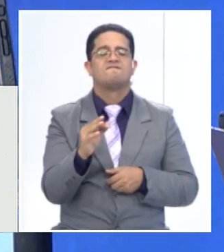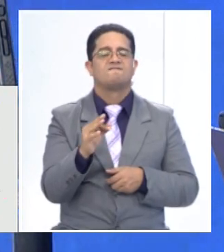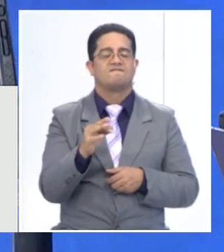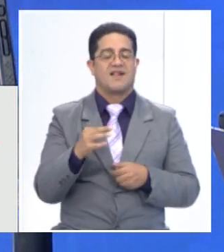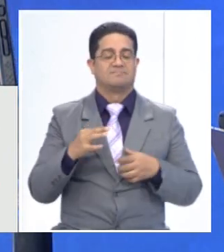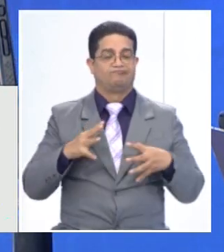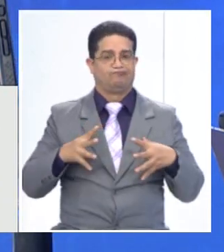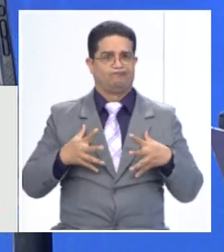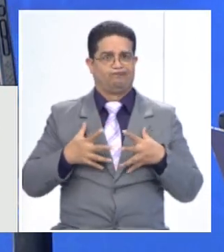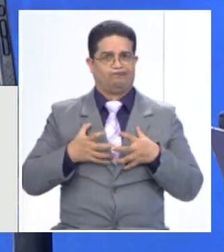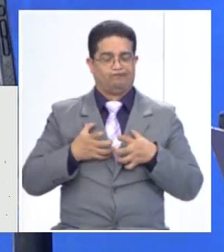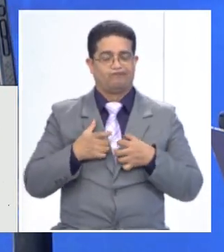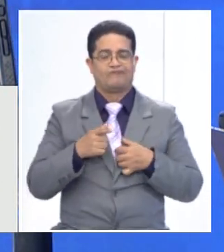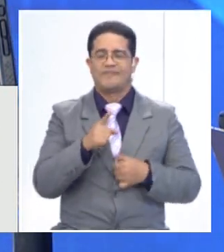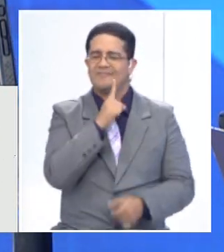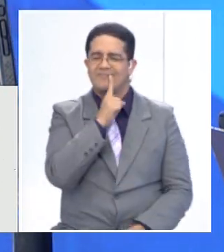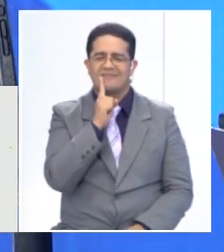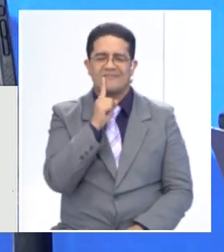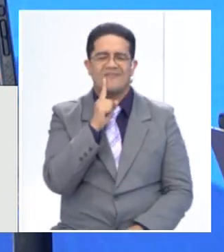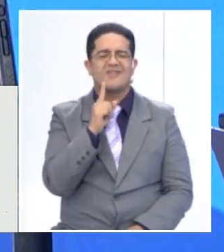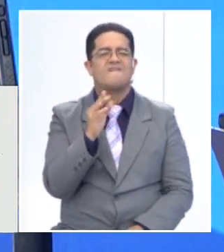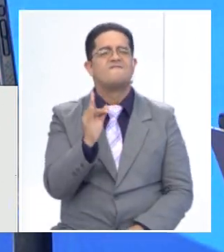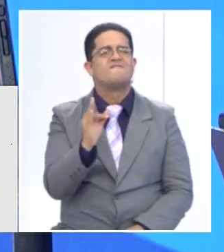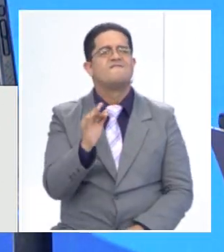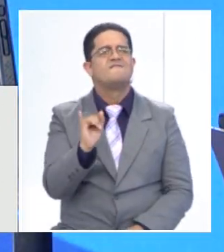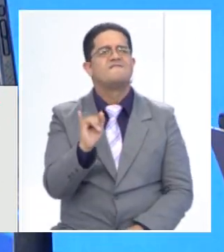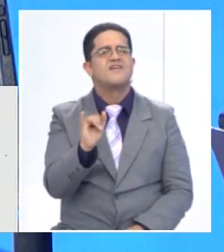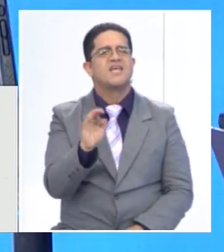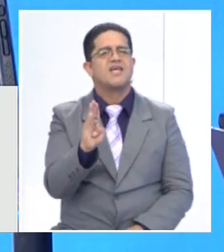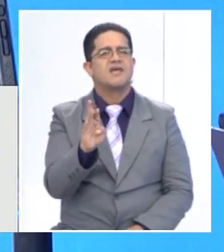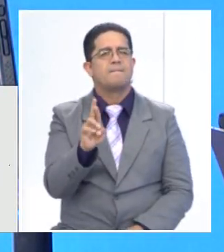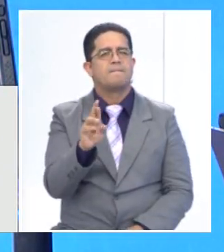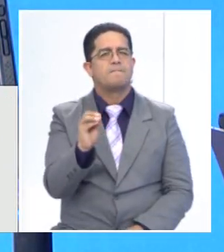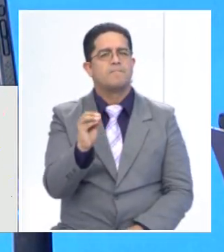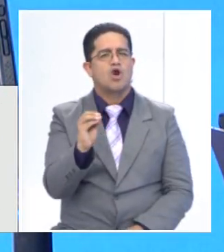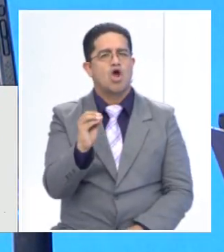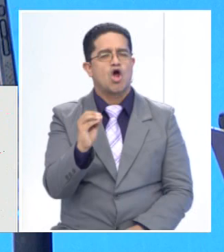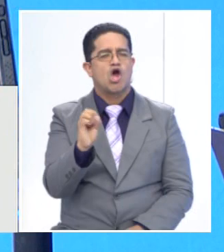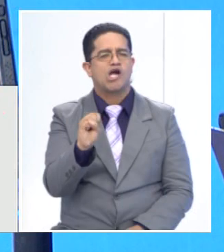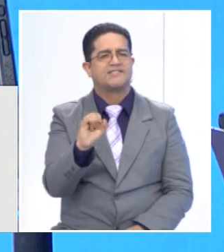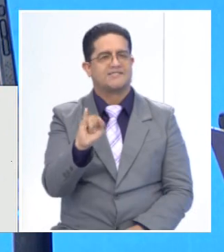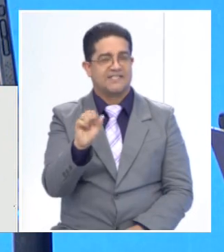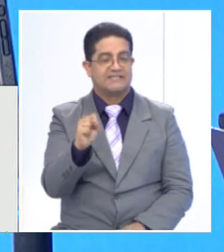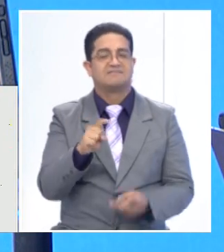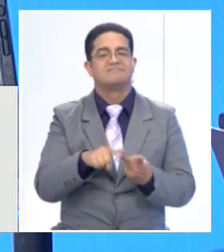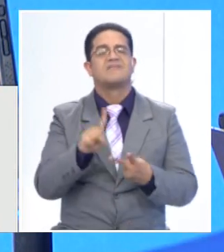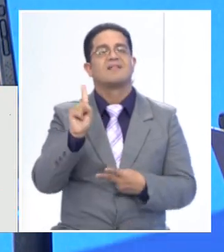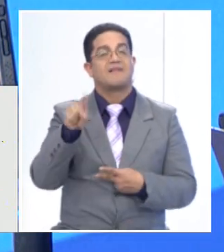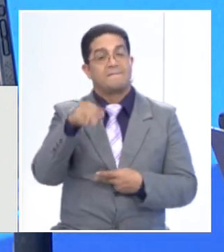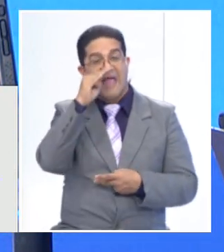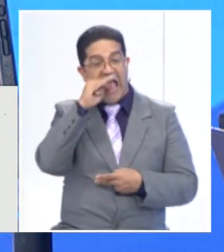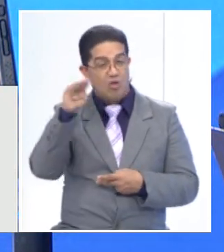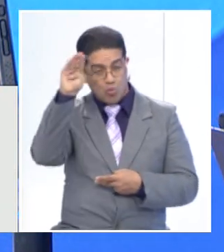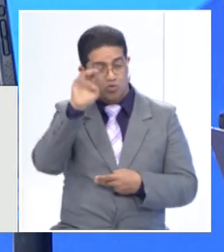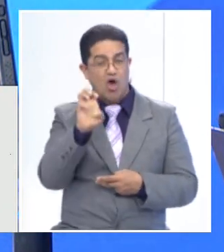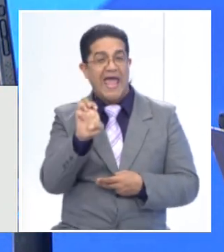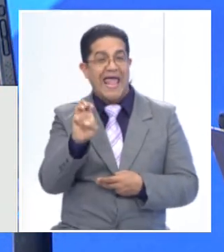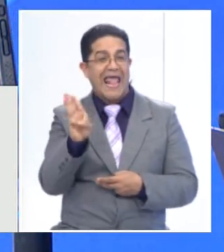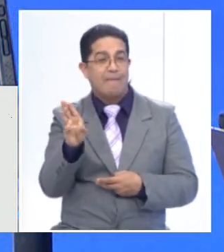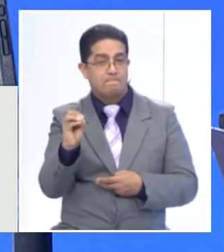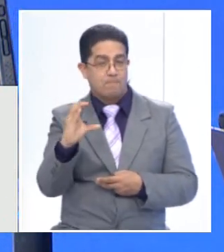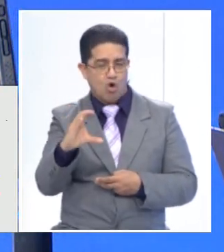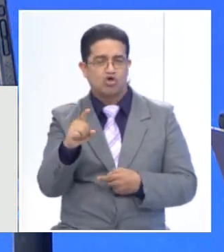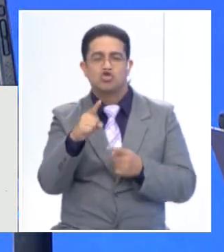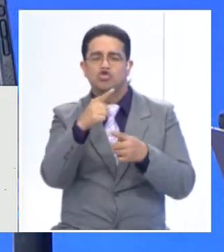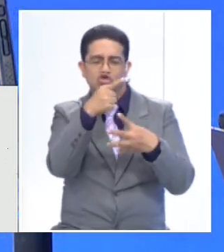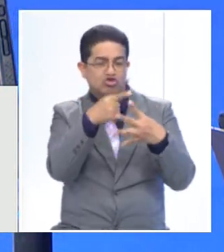lo hablábamos con pacientes que tienen patologías de base, pacientes hebóticos, que hablaban también pacientes adultos. Todo este tipo de pacientes tienen